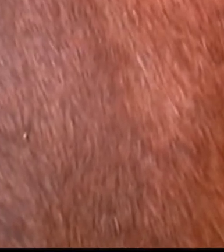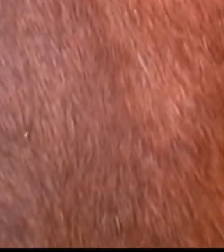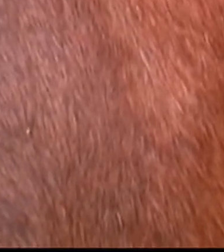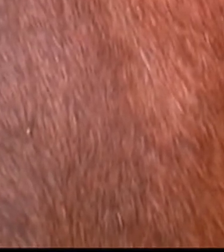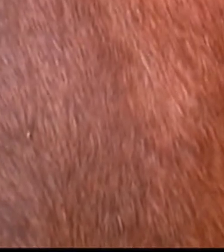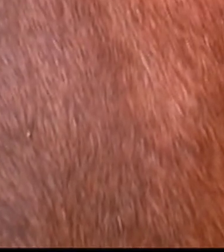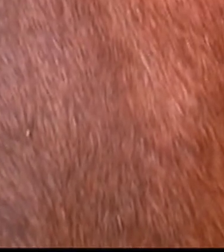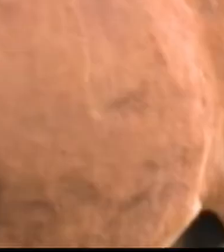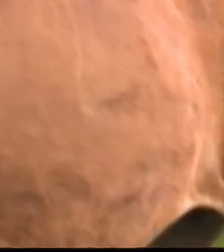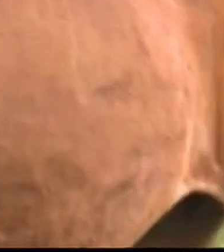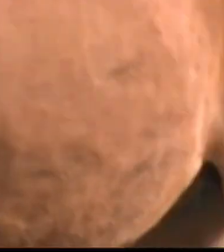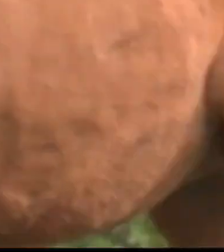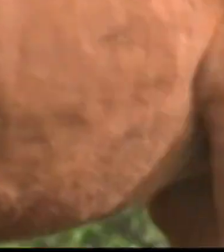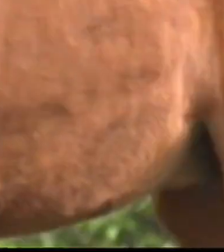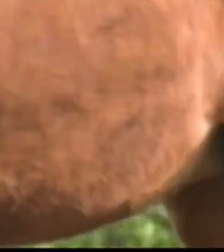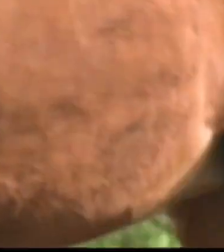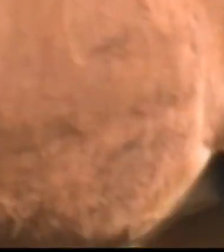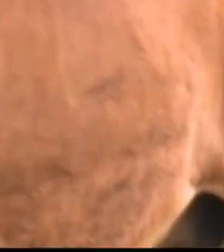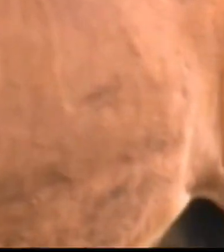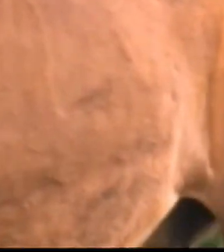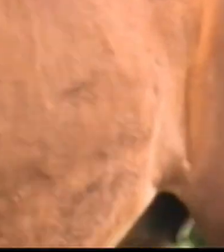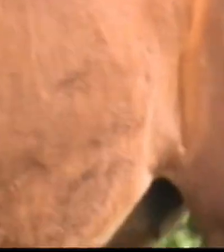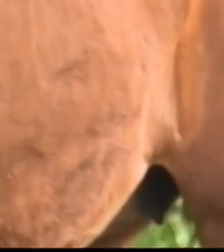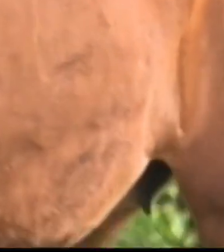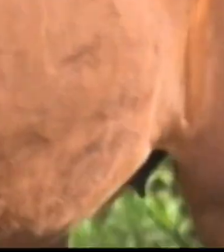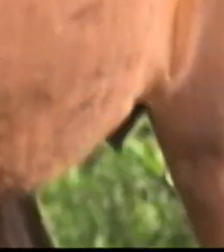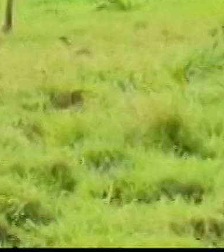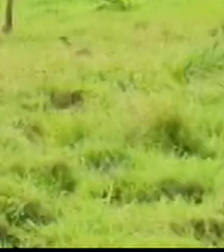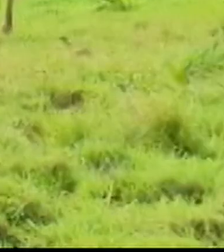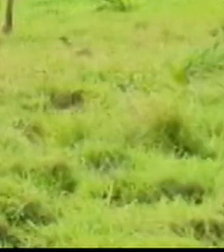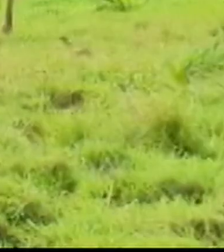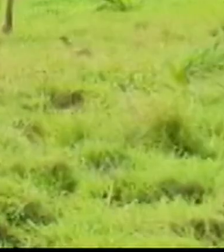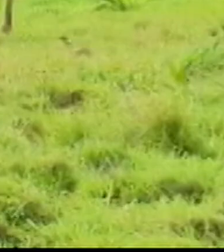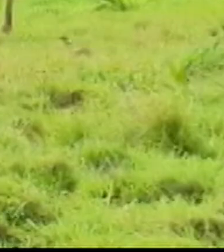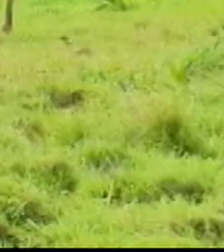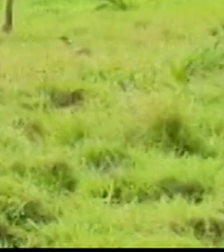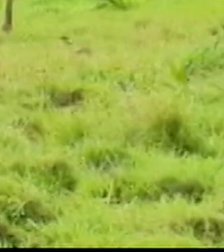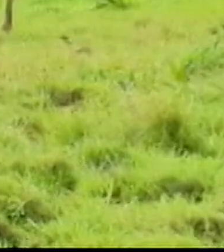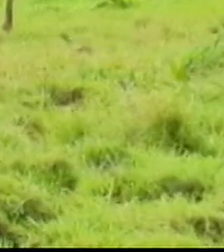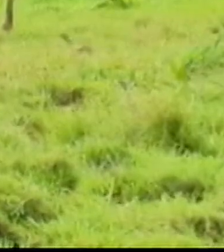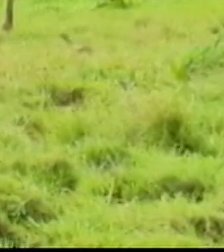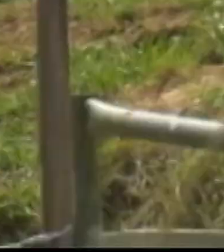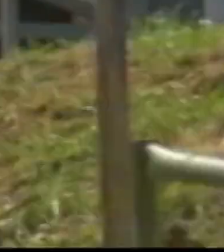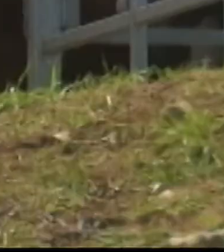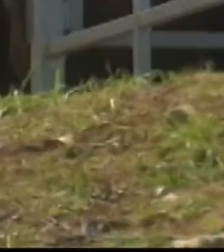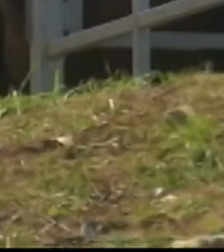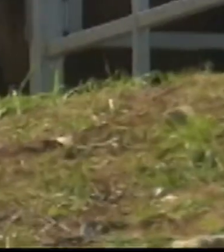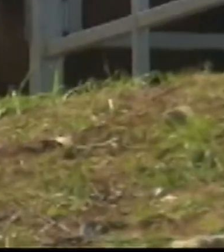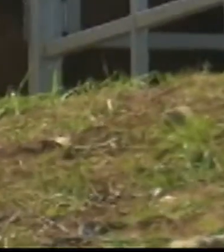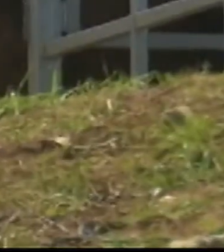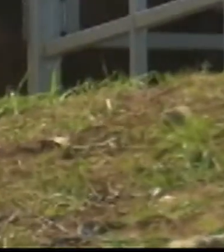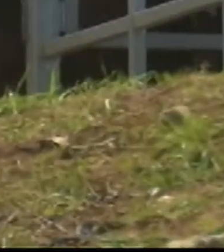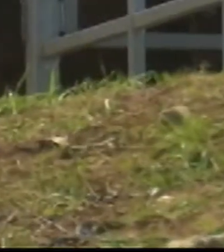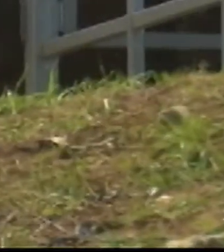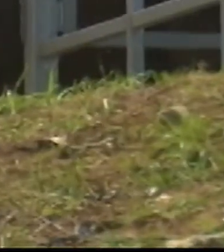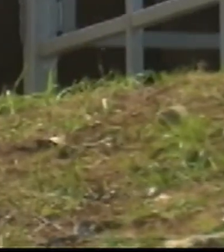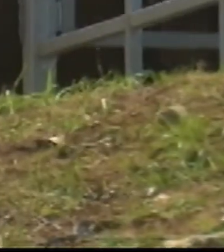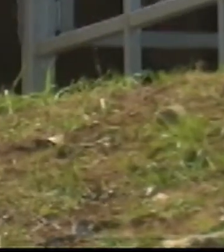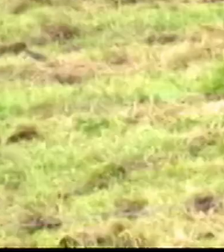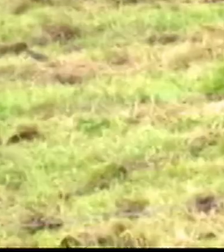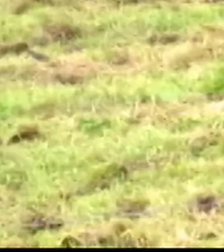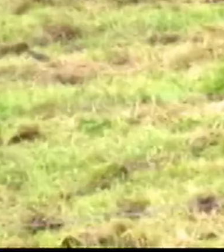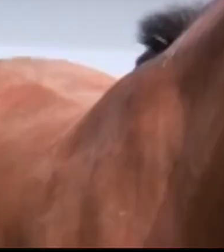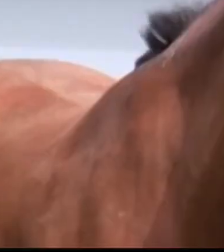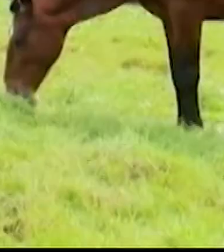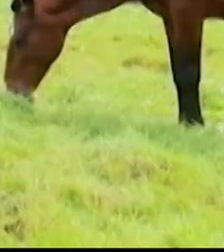Los equinos que se han usado en el instituto para la producción de antivenenos han sido protagonistas en la historia del